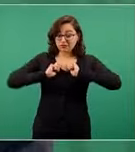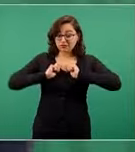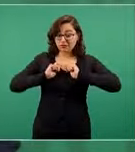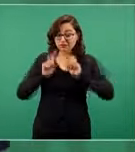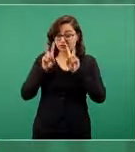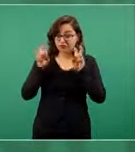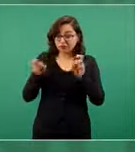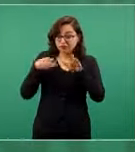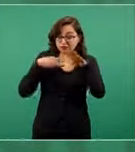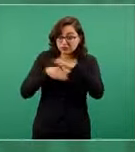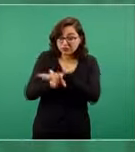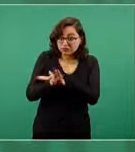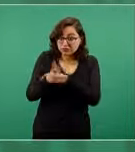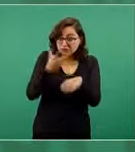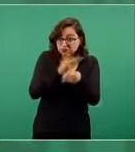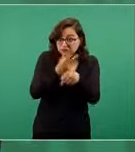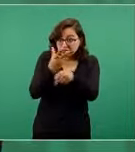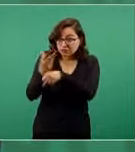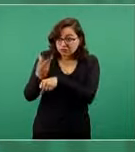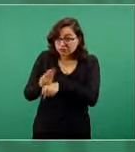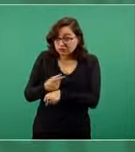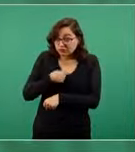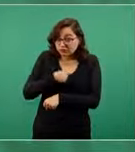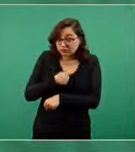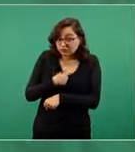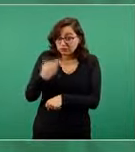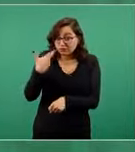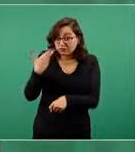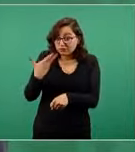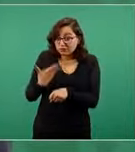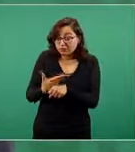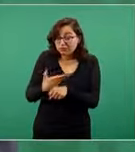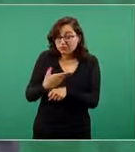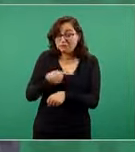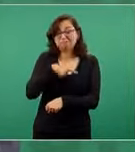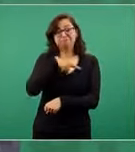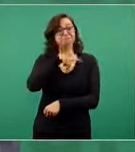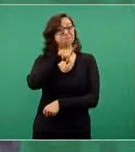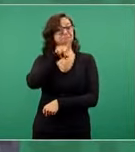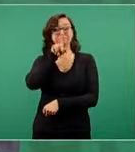el sistema de transporte colectivo, el metro.